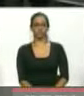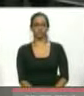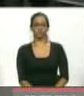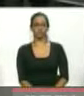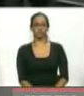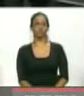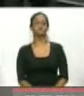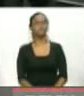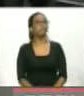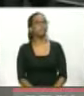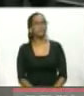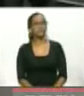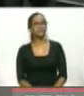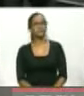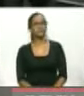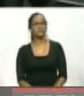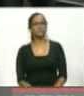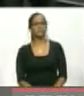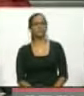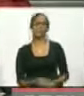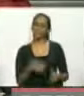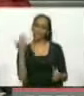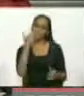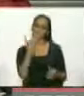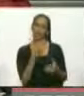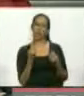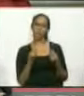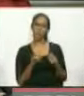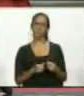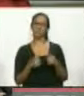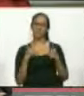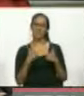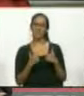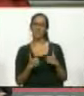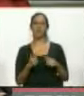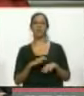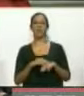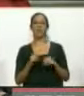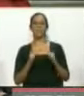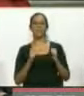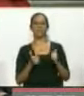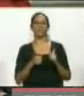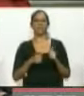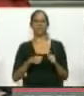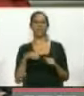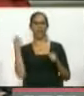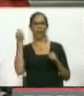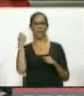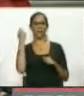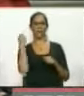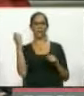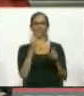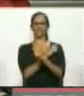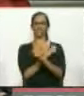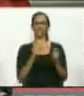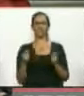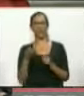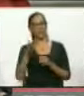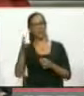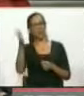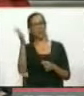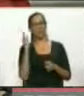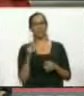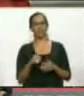sería menos perder sería muy de porque uno empezaría tomando era puro y terminaría por allá en